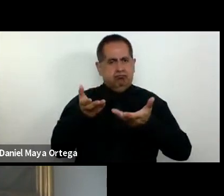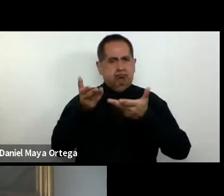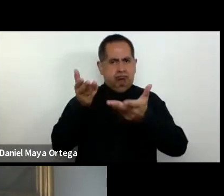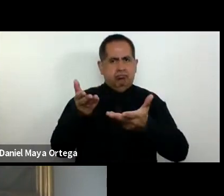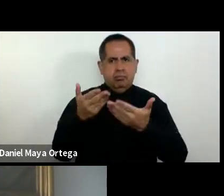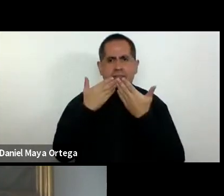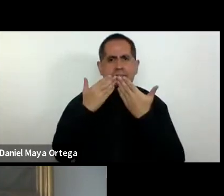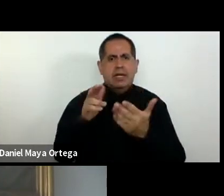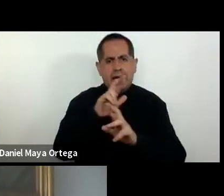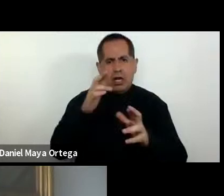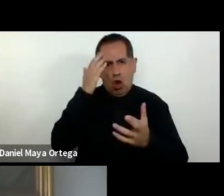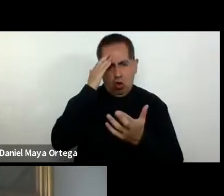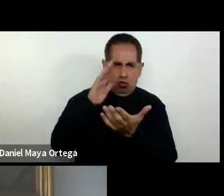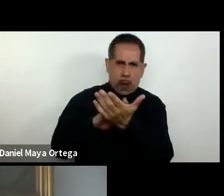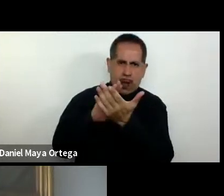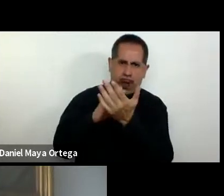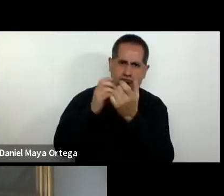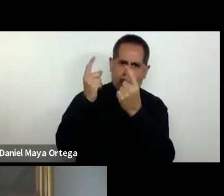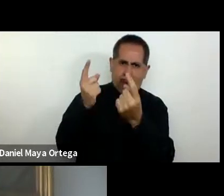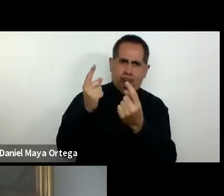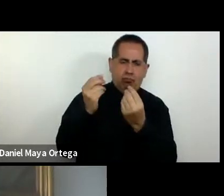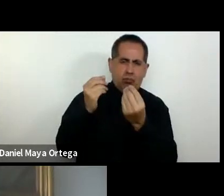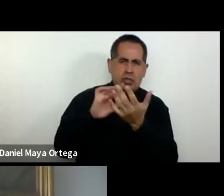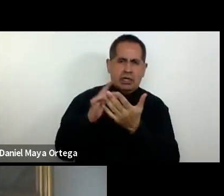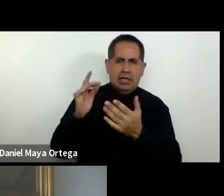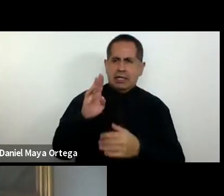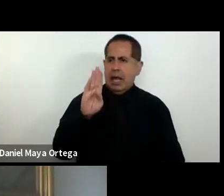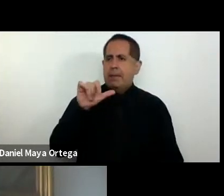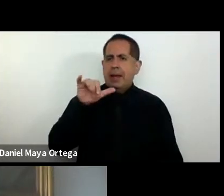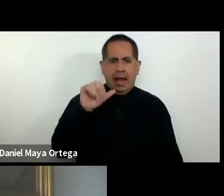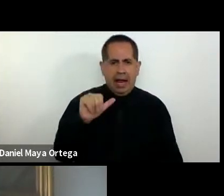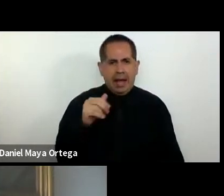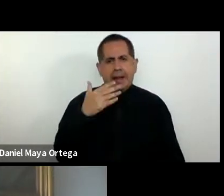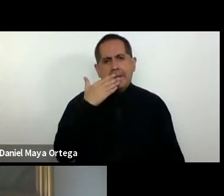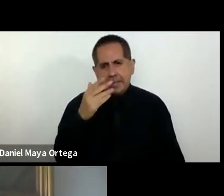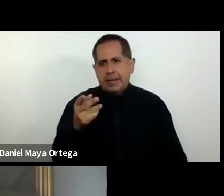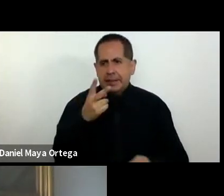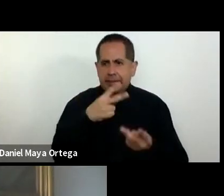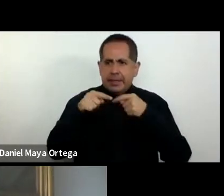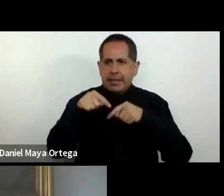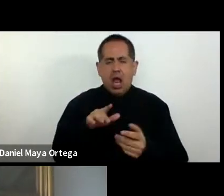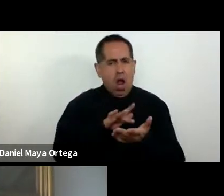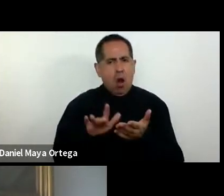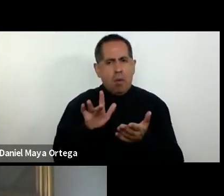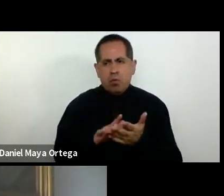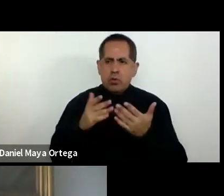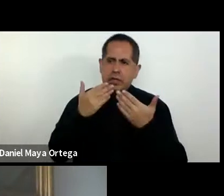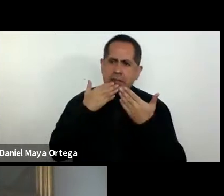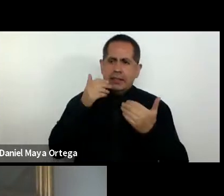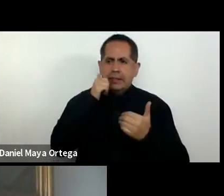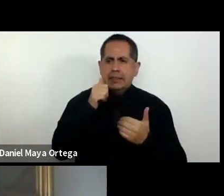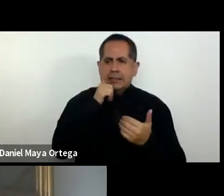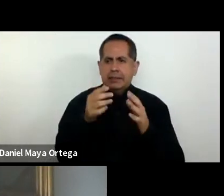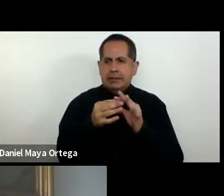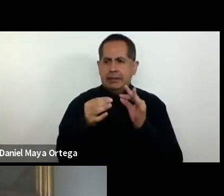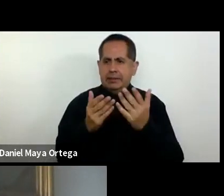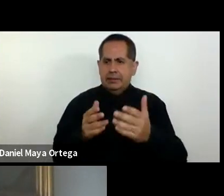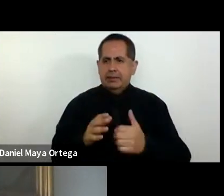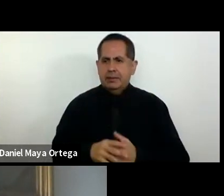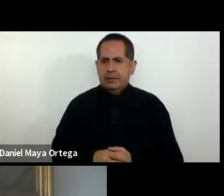mi reconocimiento, Blanquita, te agradezco mucho tu presencia y tu apoyo siempre al Poder Judicial.